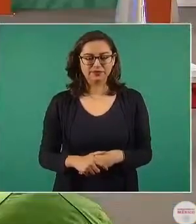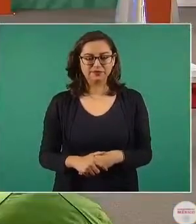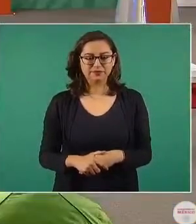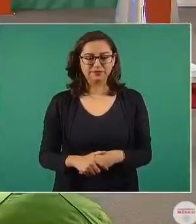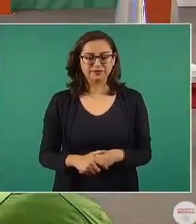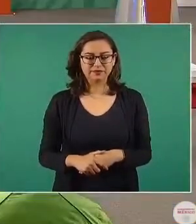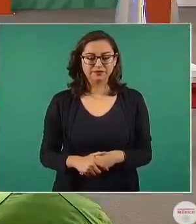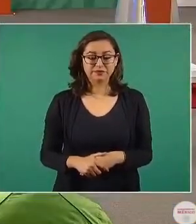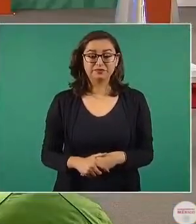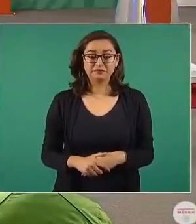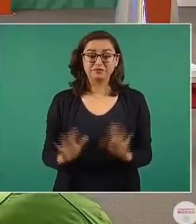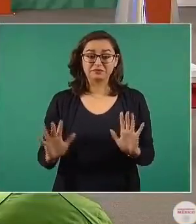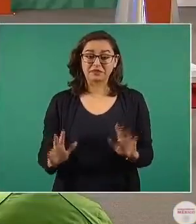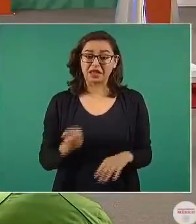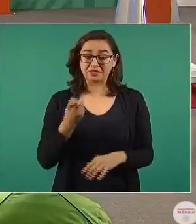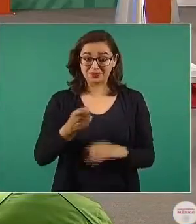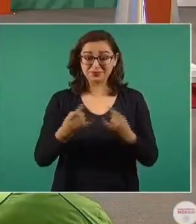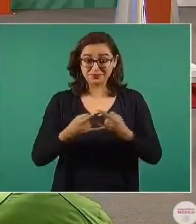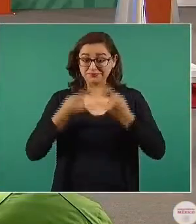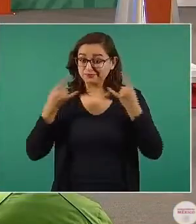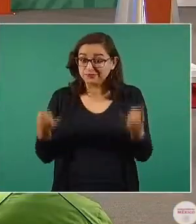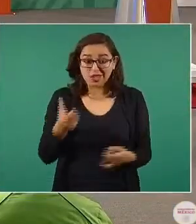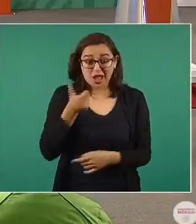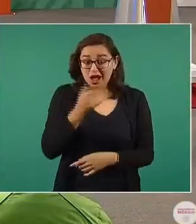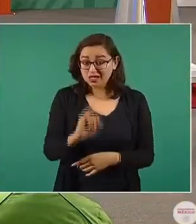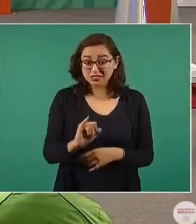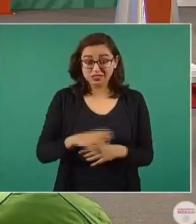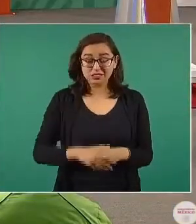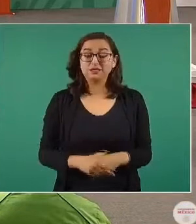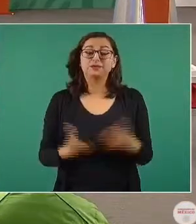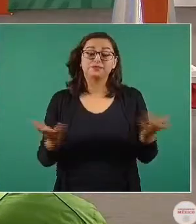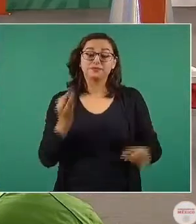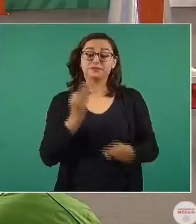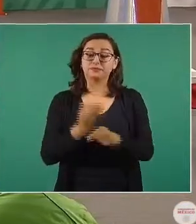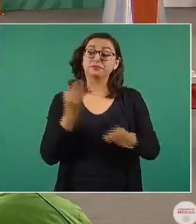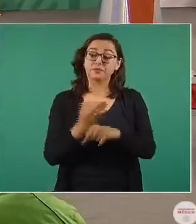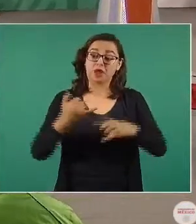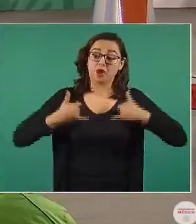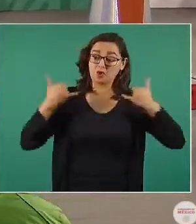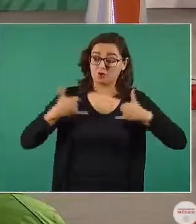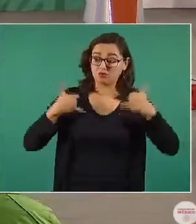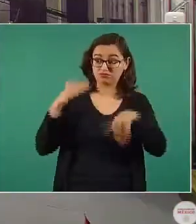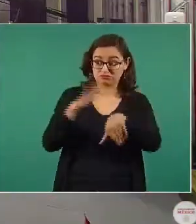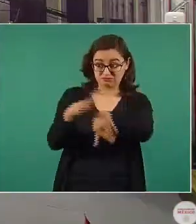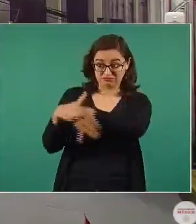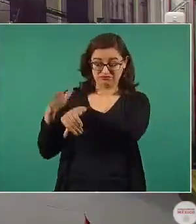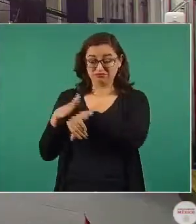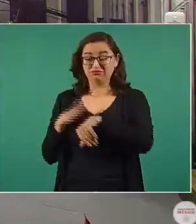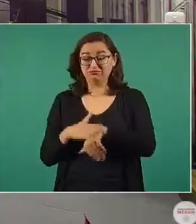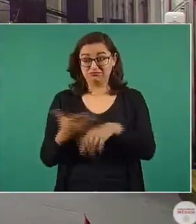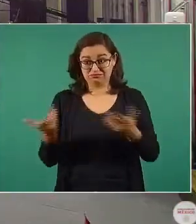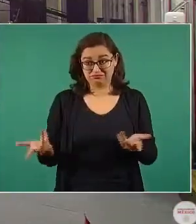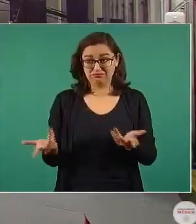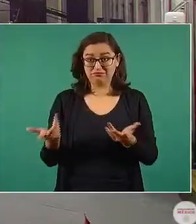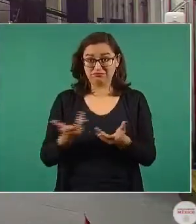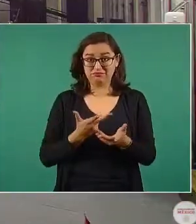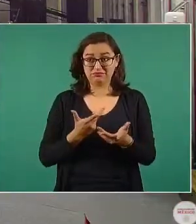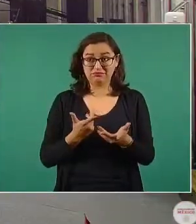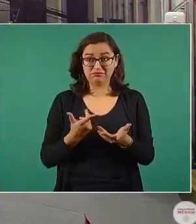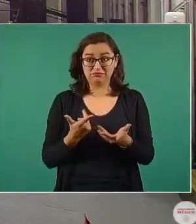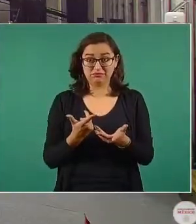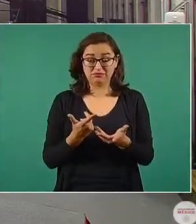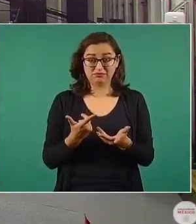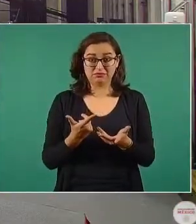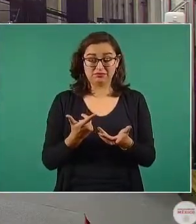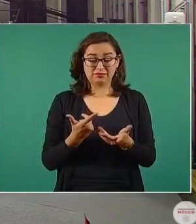Esta es parte de la historia para los jóvenes, y ojalá y se nada más que